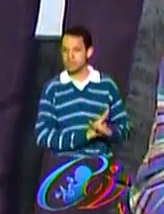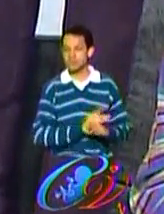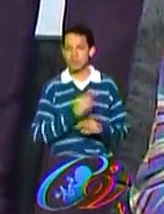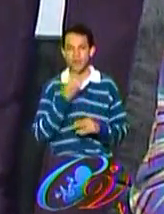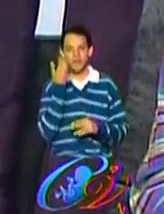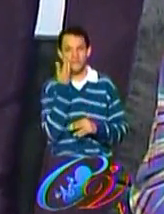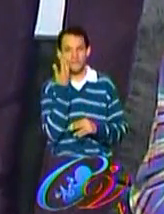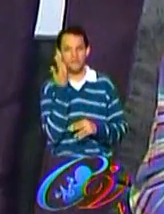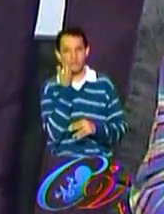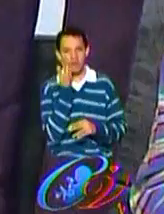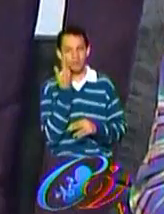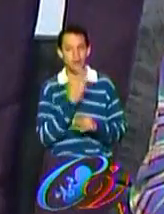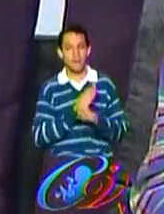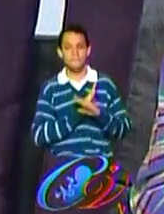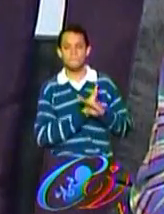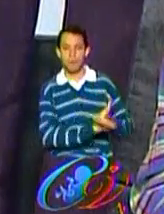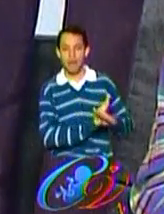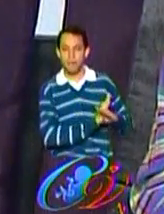sea prevenida,